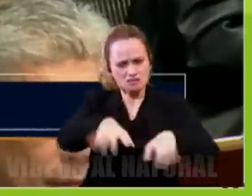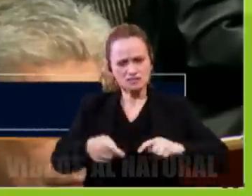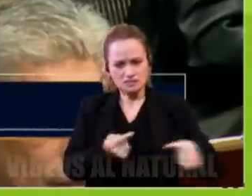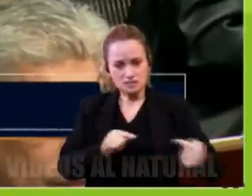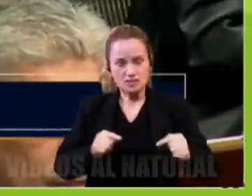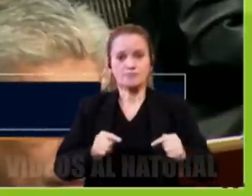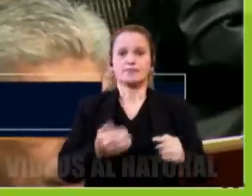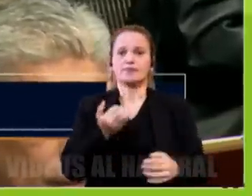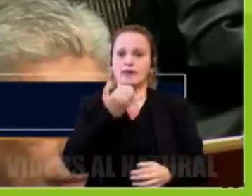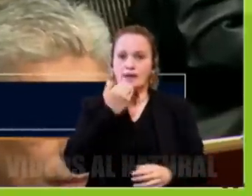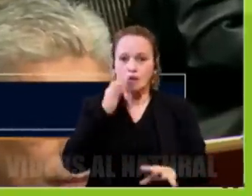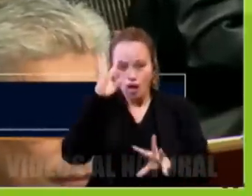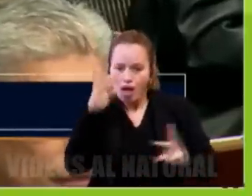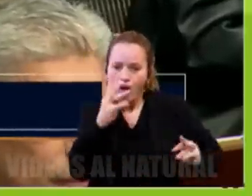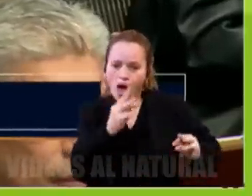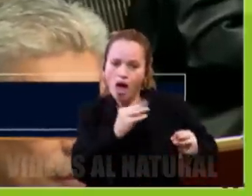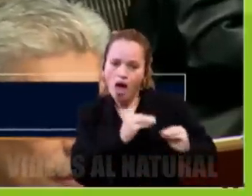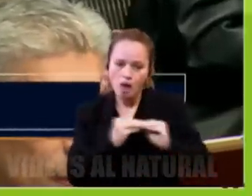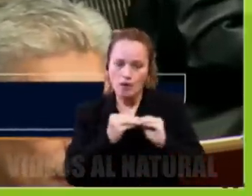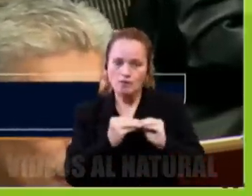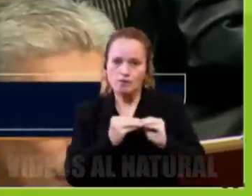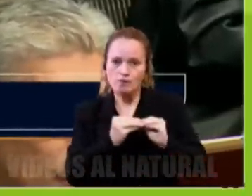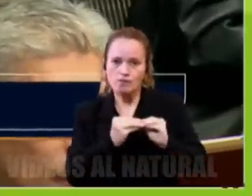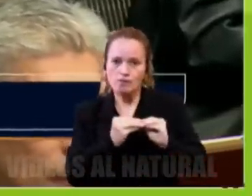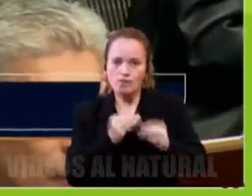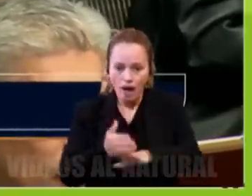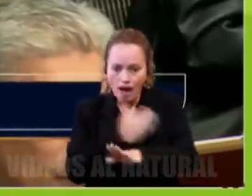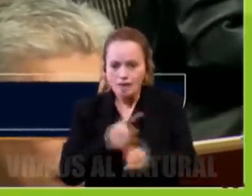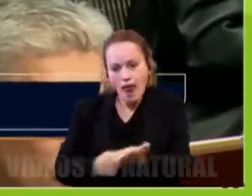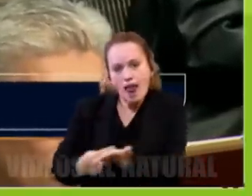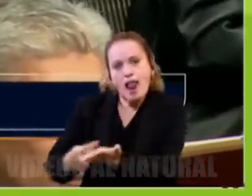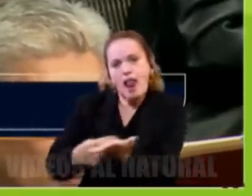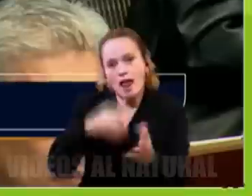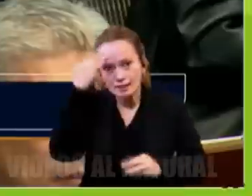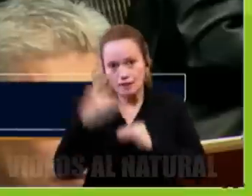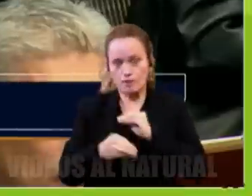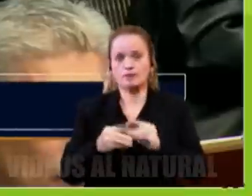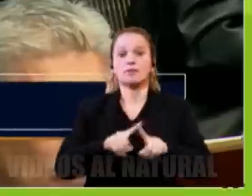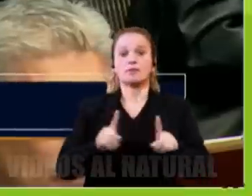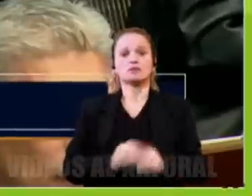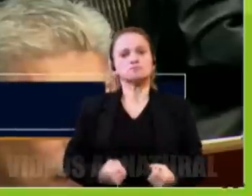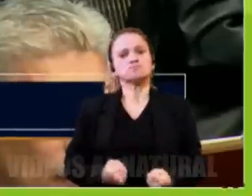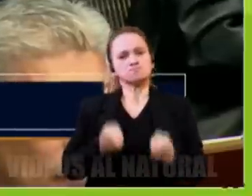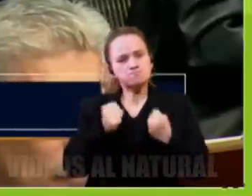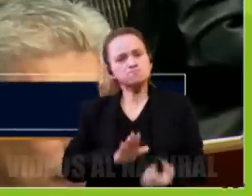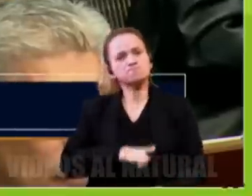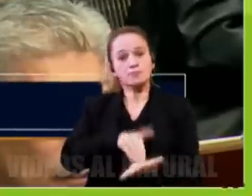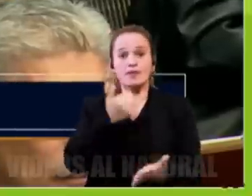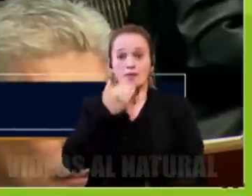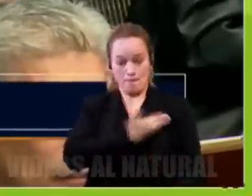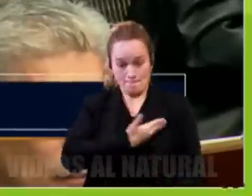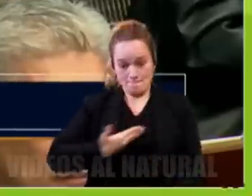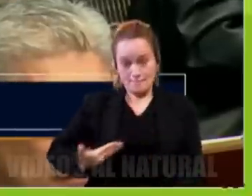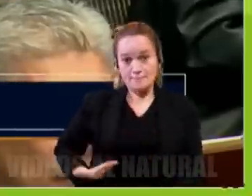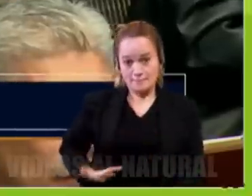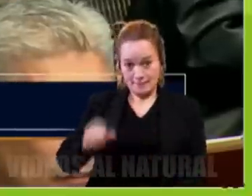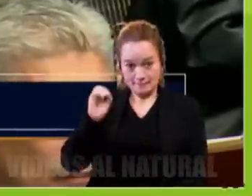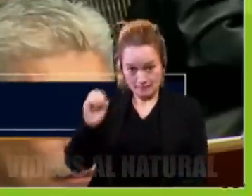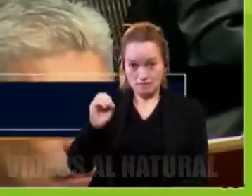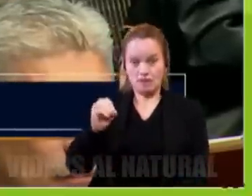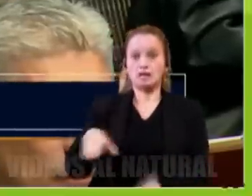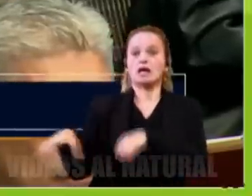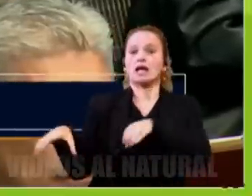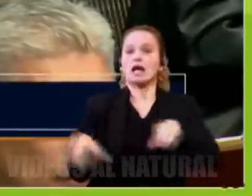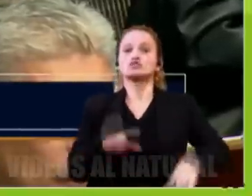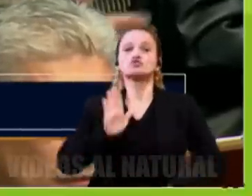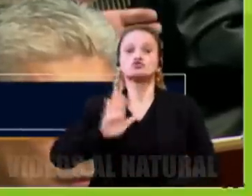seguros que del disenso se construye el consenso. Pero también estamos convencidos que si el presidente piensa actuar de una